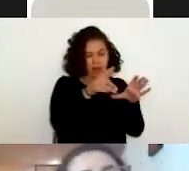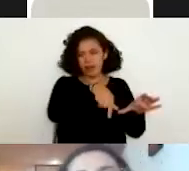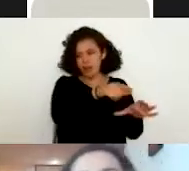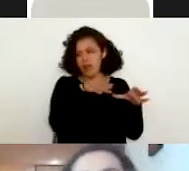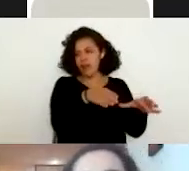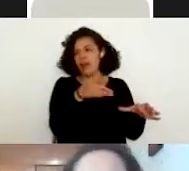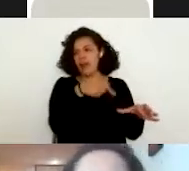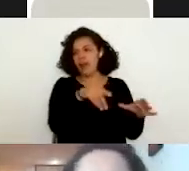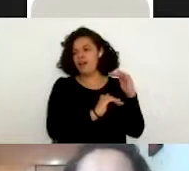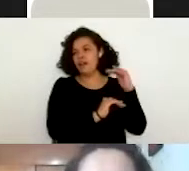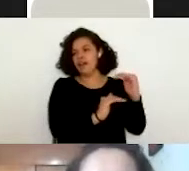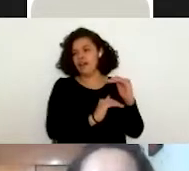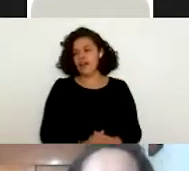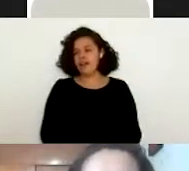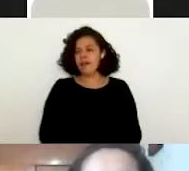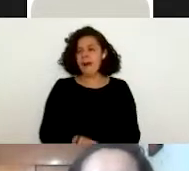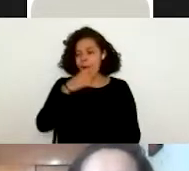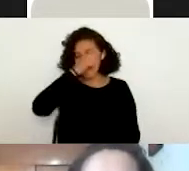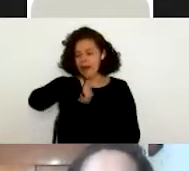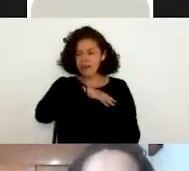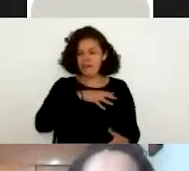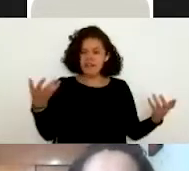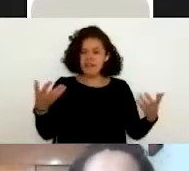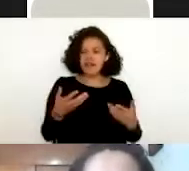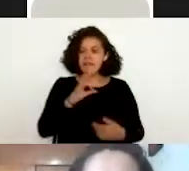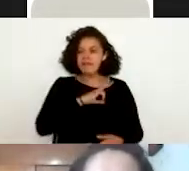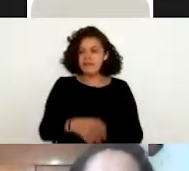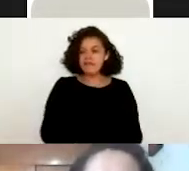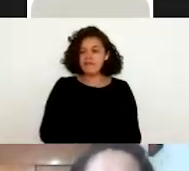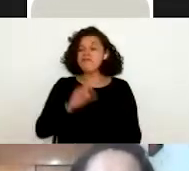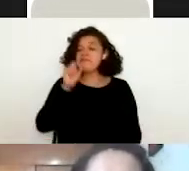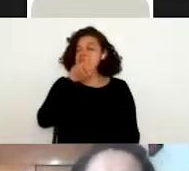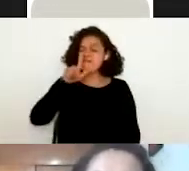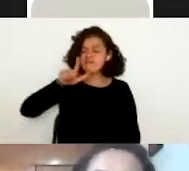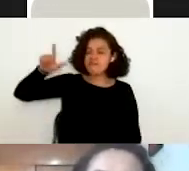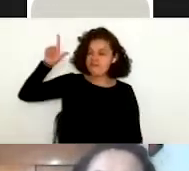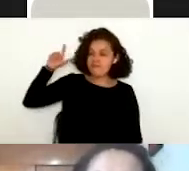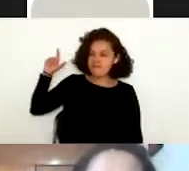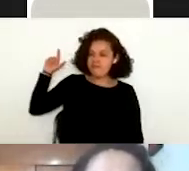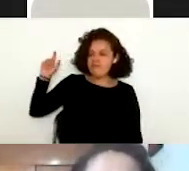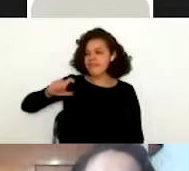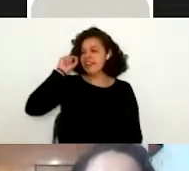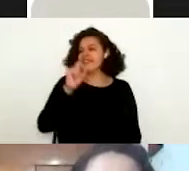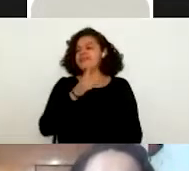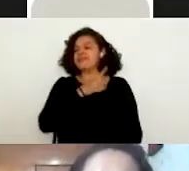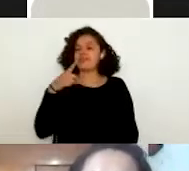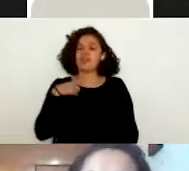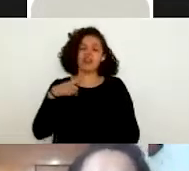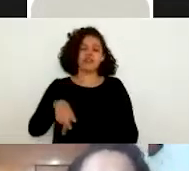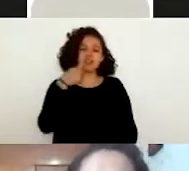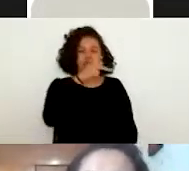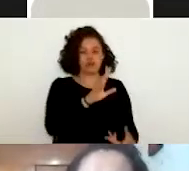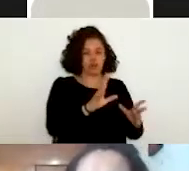dirigir para poder implementar. Y hablábamos también la sesión pasada de que debe ser permanente, sus efectos deben de